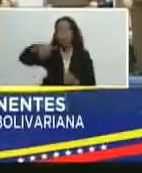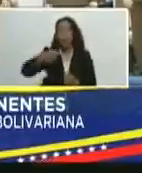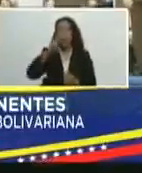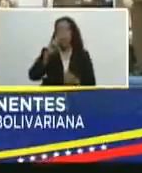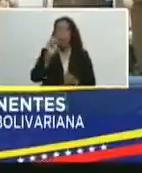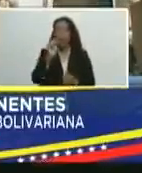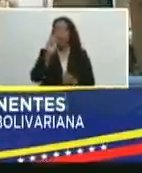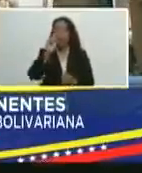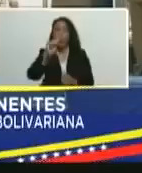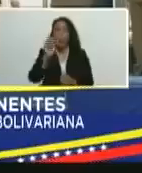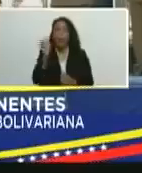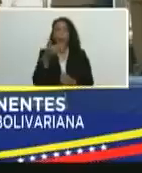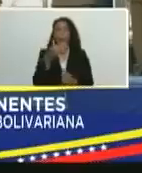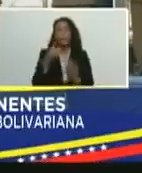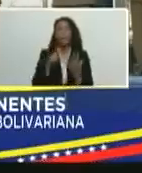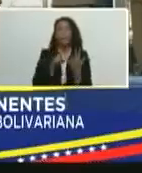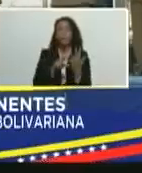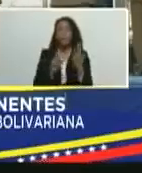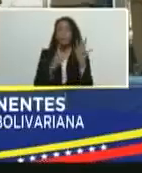Zulbarán Quintero.